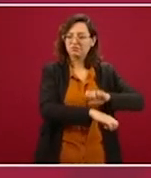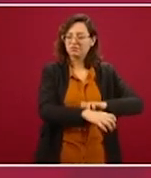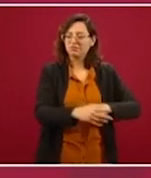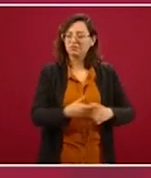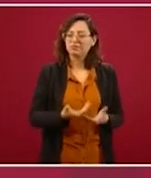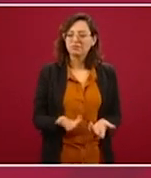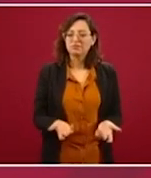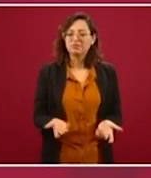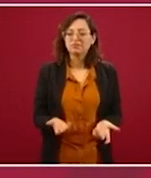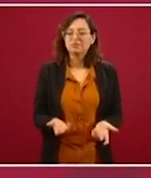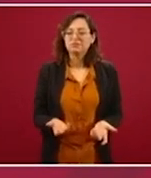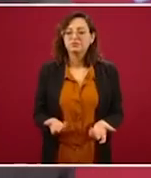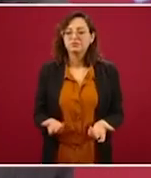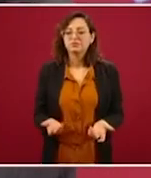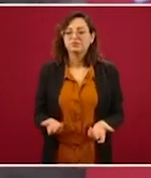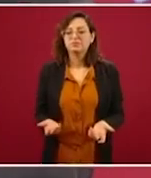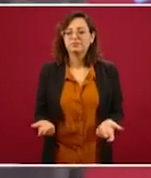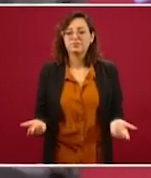Sí.